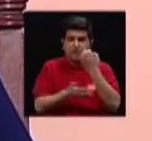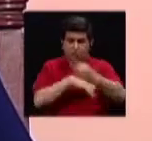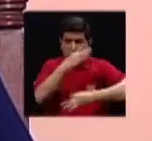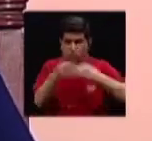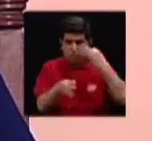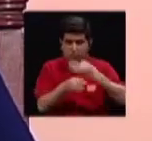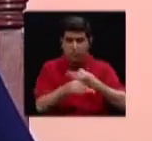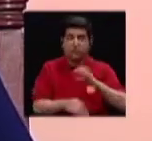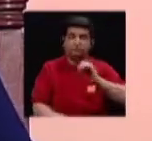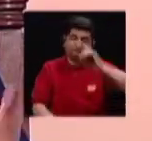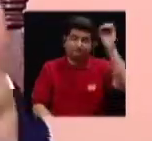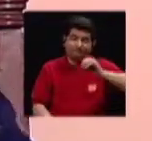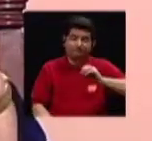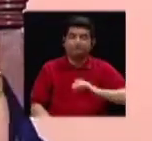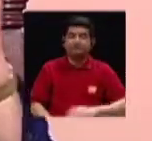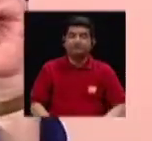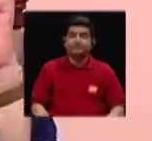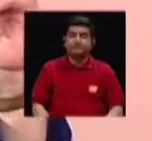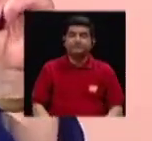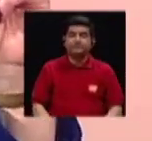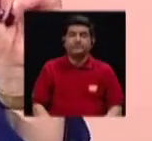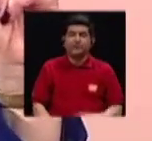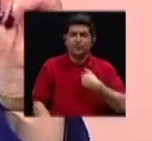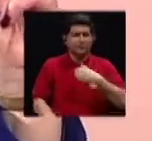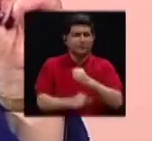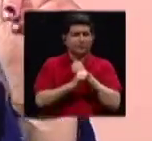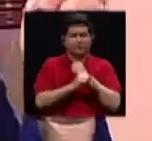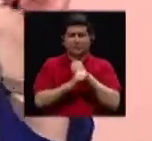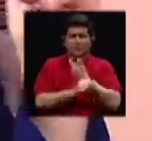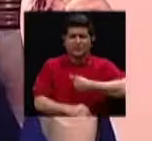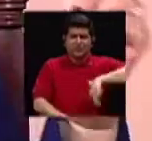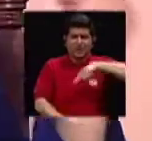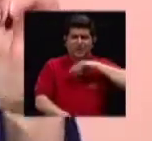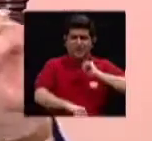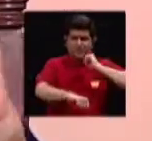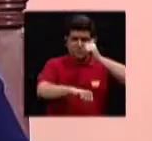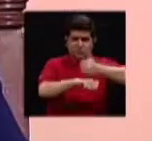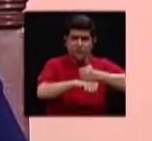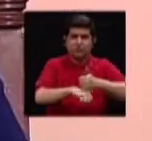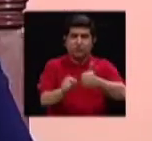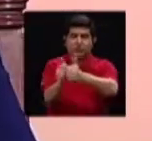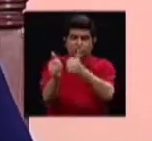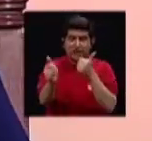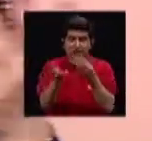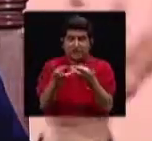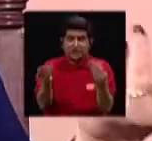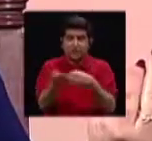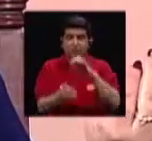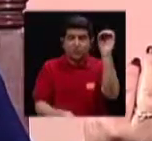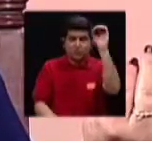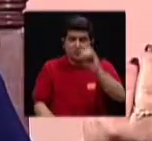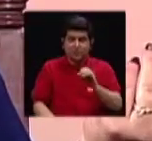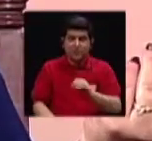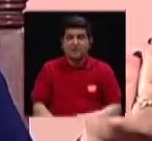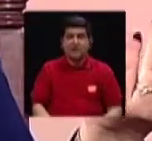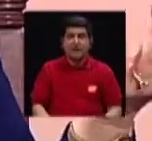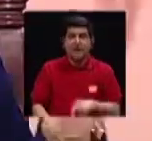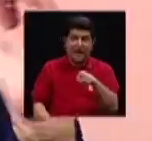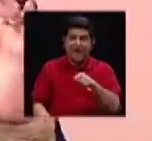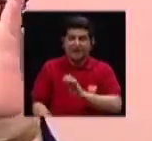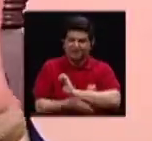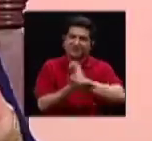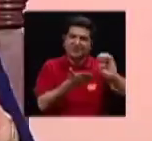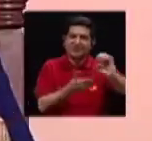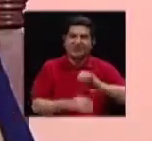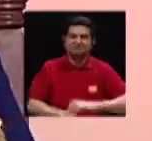los intereses. Entonces, estoy segura de que si nosotros ponemos que el atraso va a generar intereses, vamos a evitar atrasos, ¿verdad?